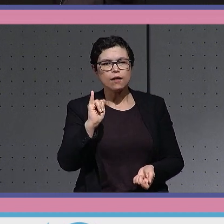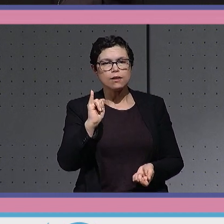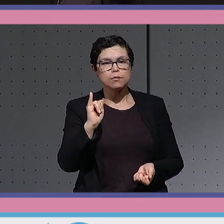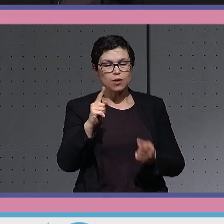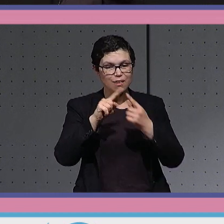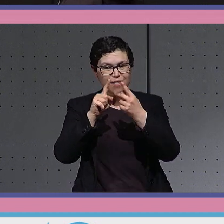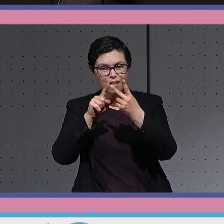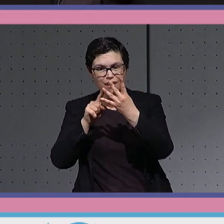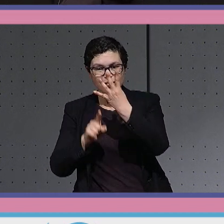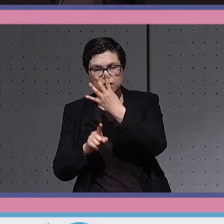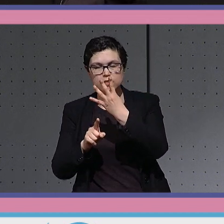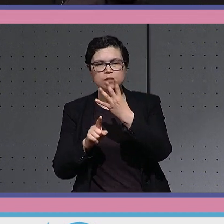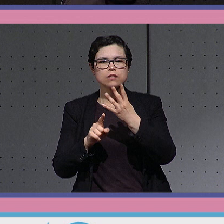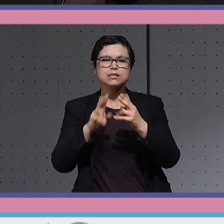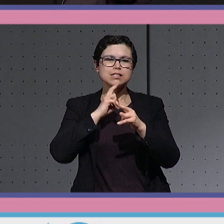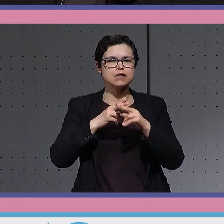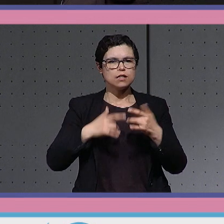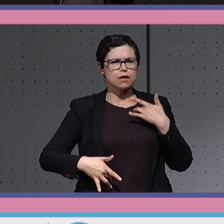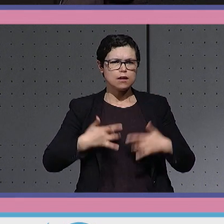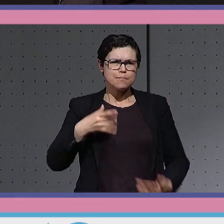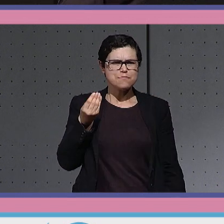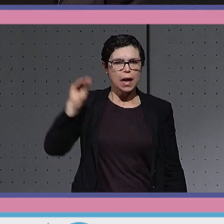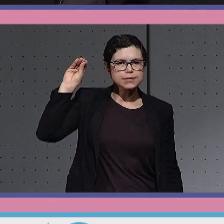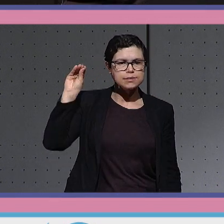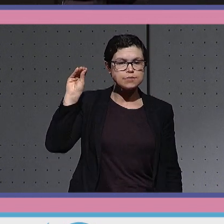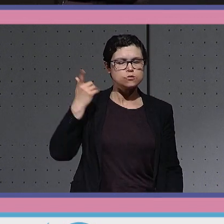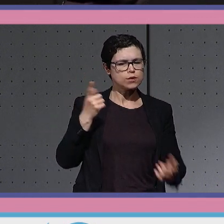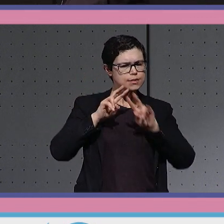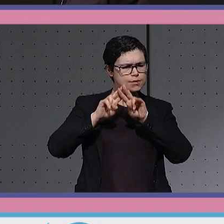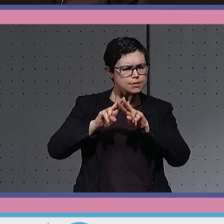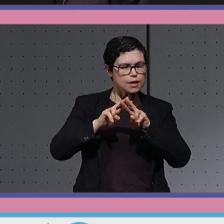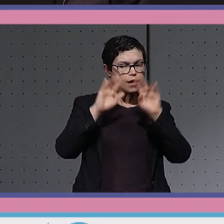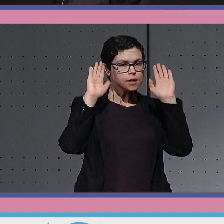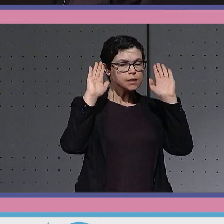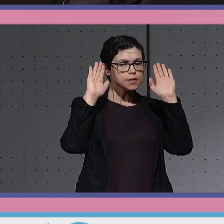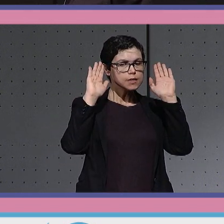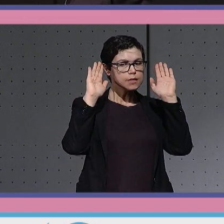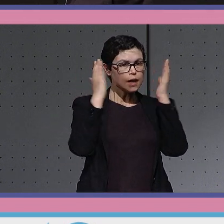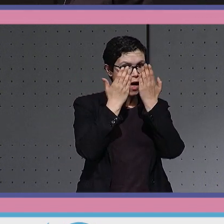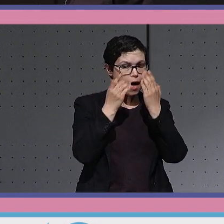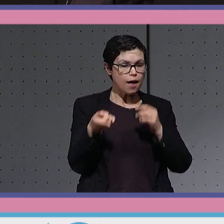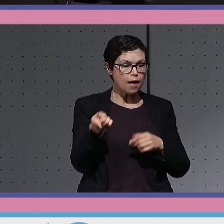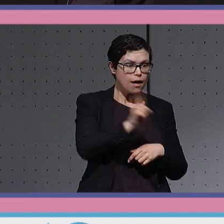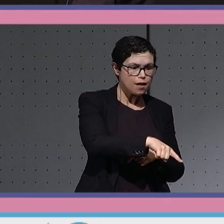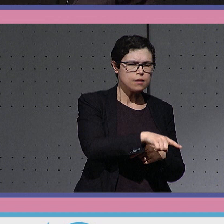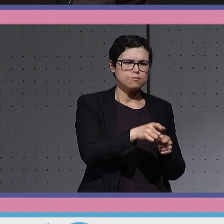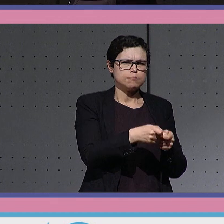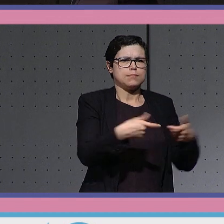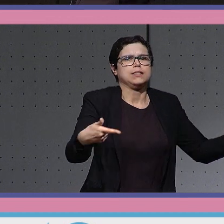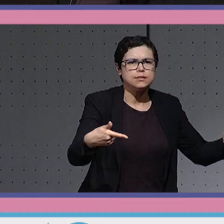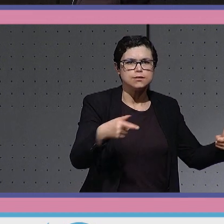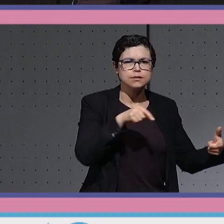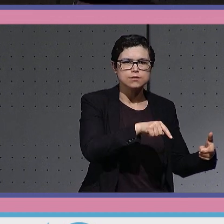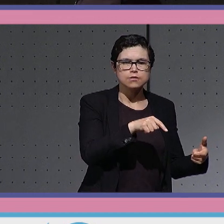pueden tener efectos secundarios que tenemos que mirar también. Y en las personas con TEA, estos efectos secundarios van a aparecer más.